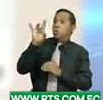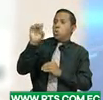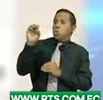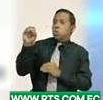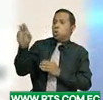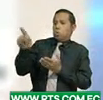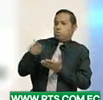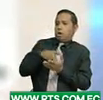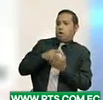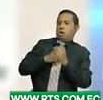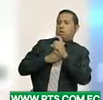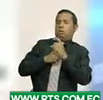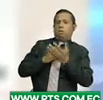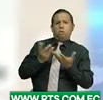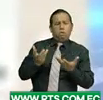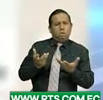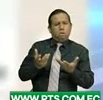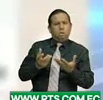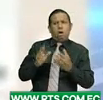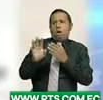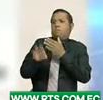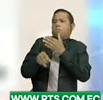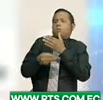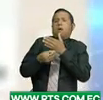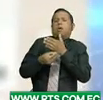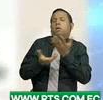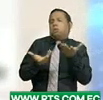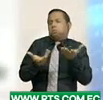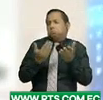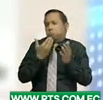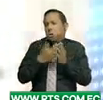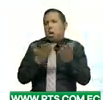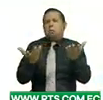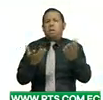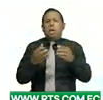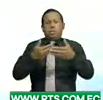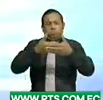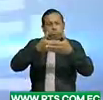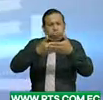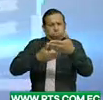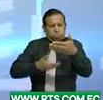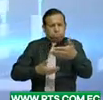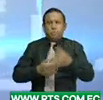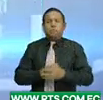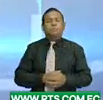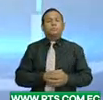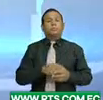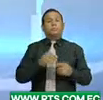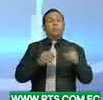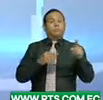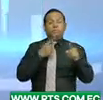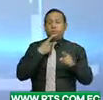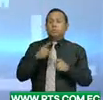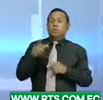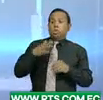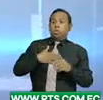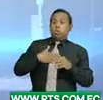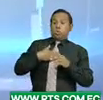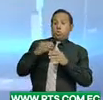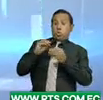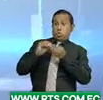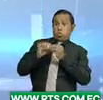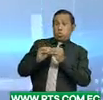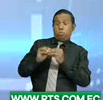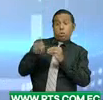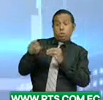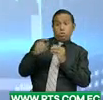$1,800. A este costo también le suman valores por concepto de especie. Ese número de cuenta que yo le doy es directamente de la Comisión de Tránsito, para